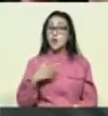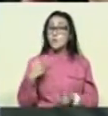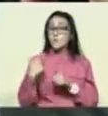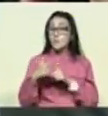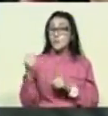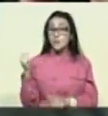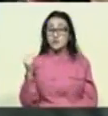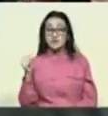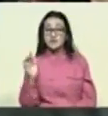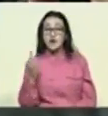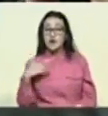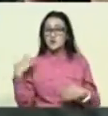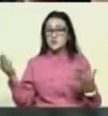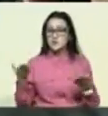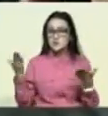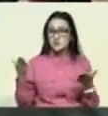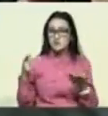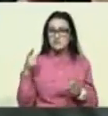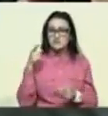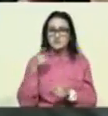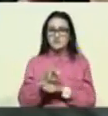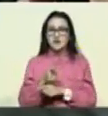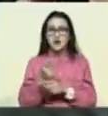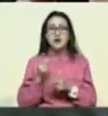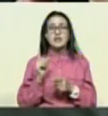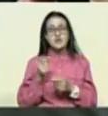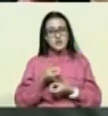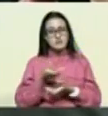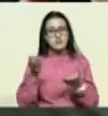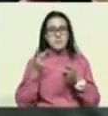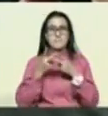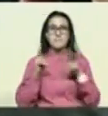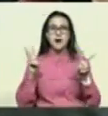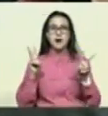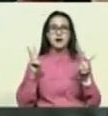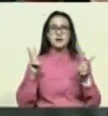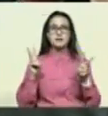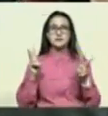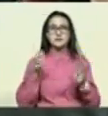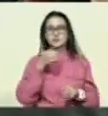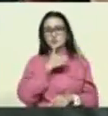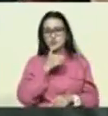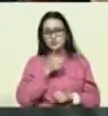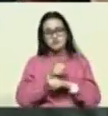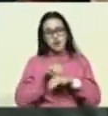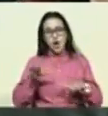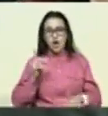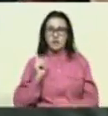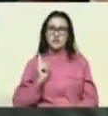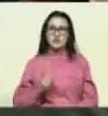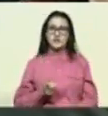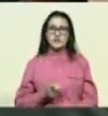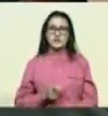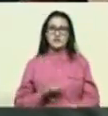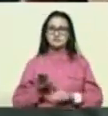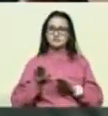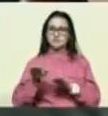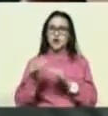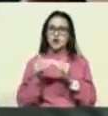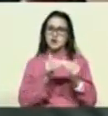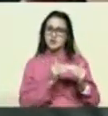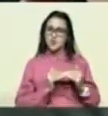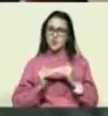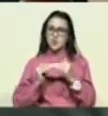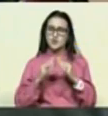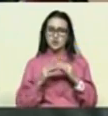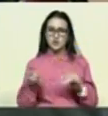se obligue a promover los mensajes de paz, los mensajes de tolerancia, los mensajes que favorezcan la igualdad entre